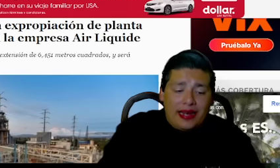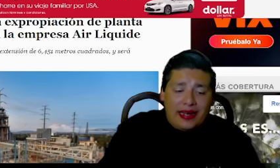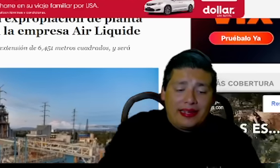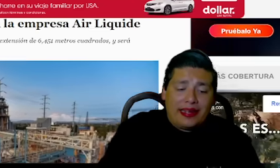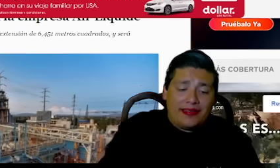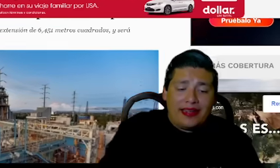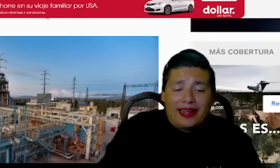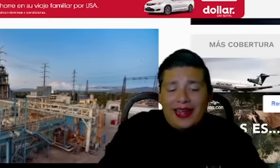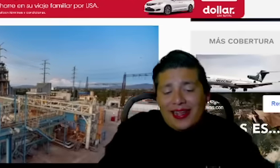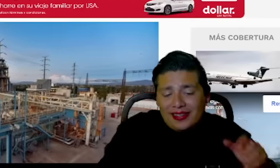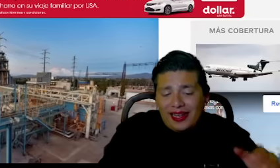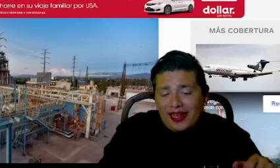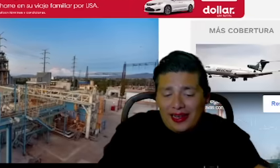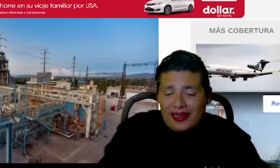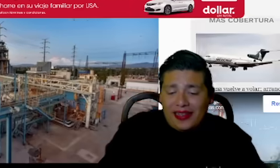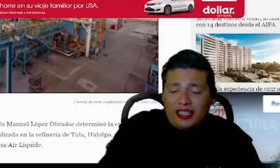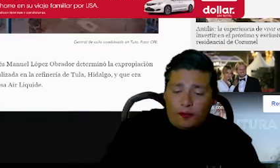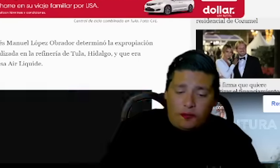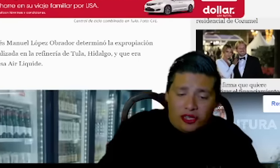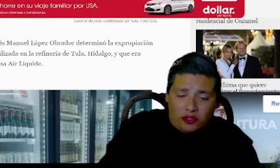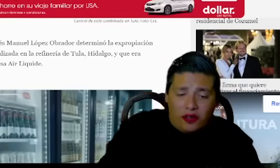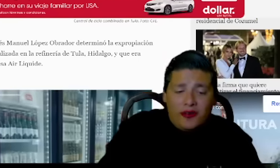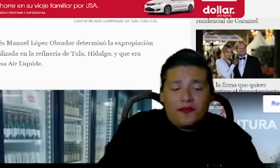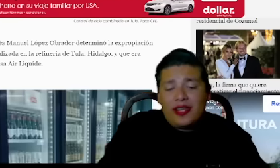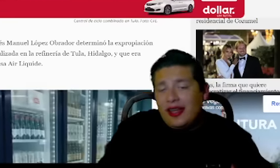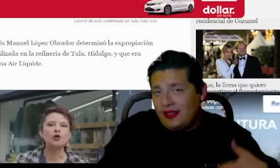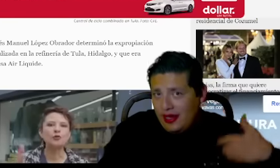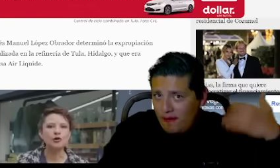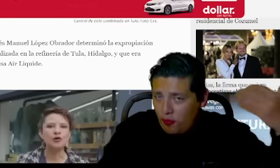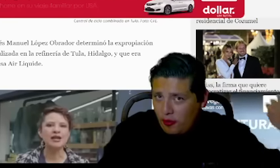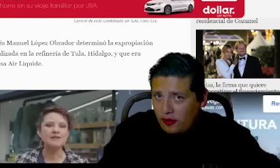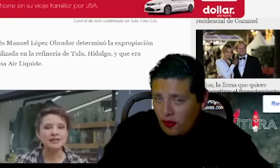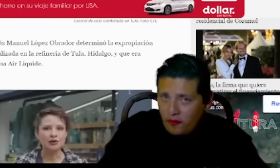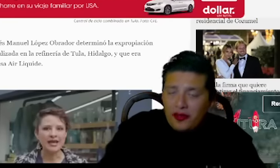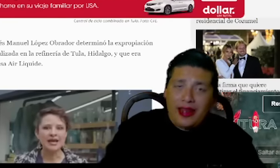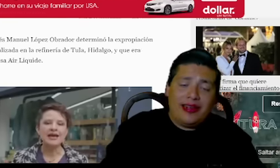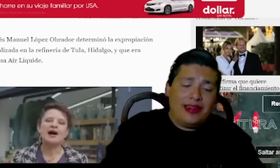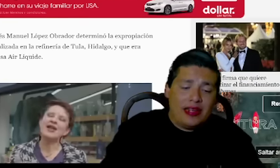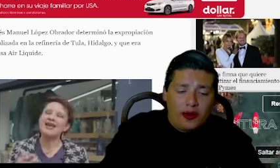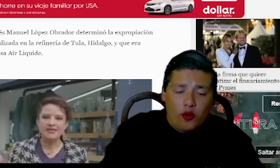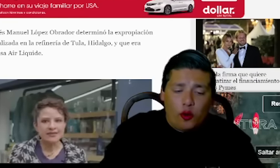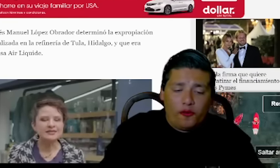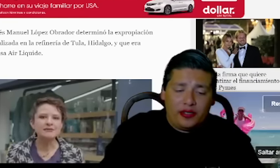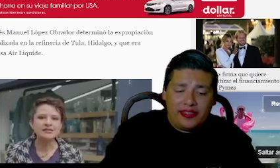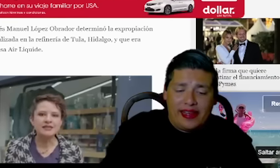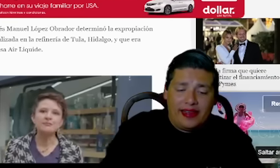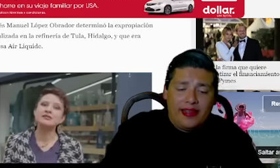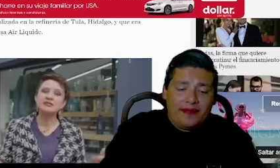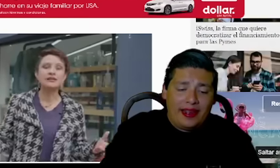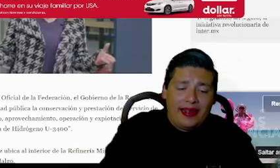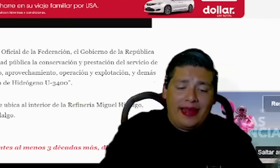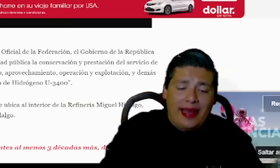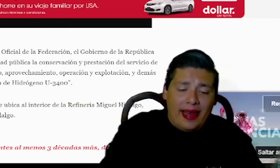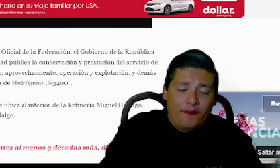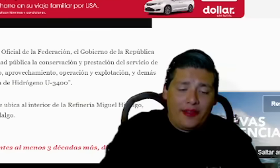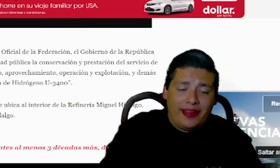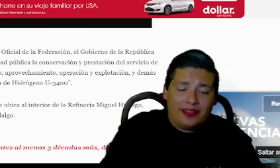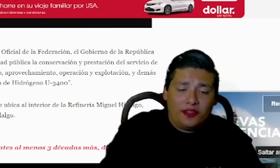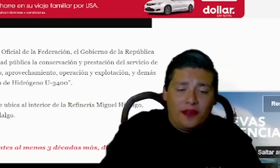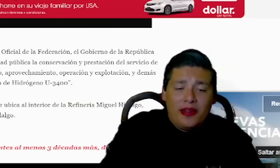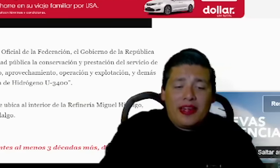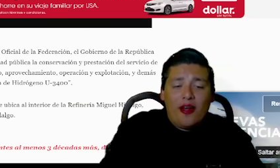materia energética. Esta expropiación ya se publicó en el Diario Oficial de